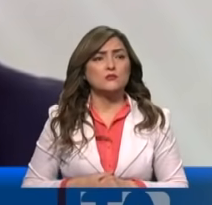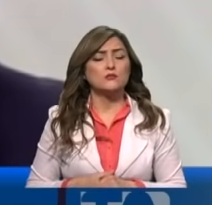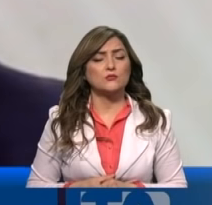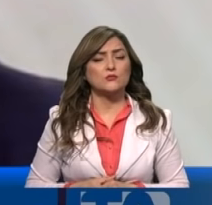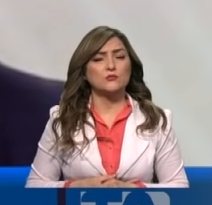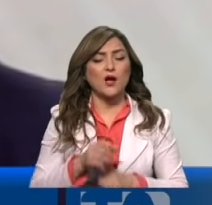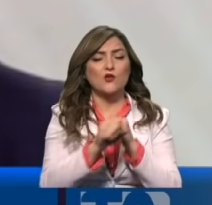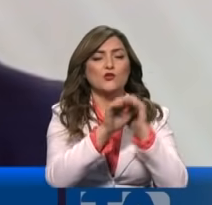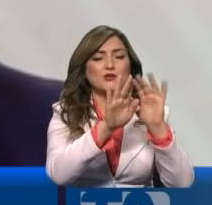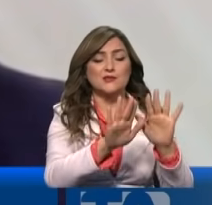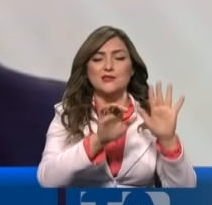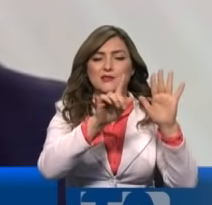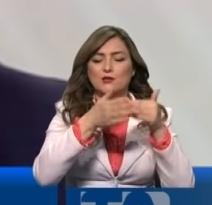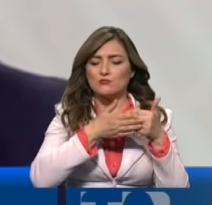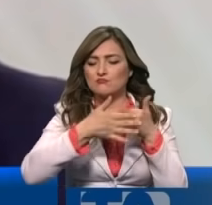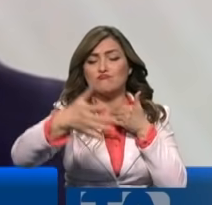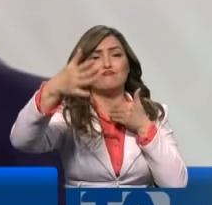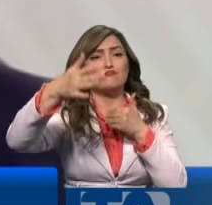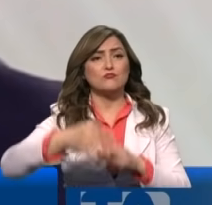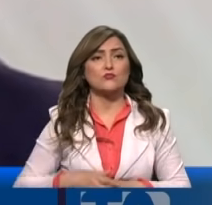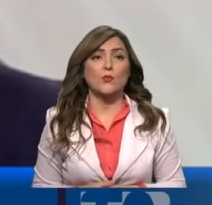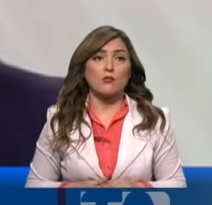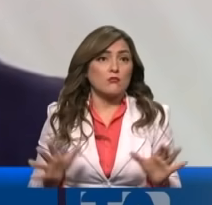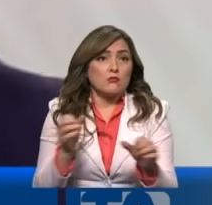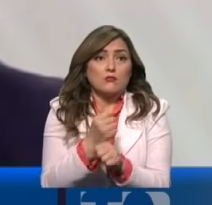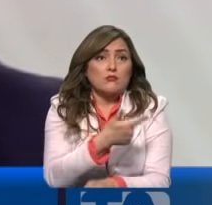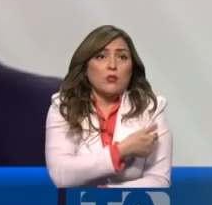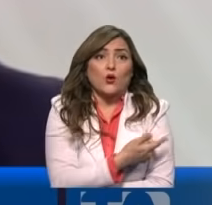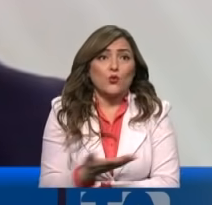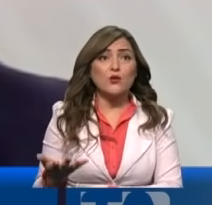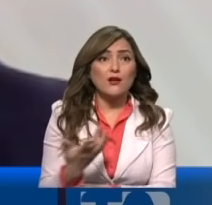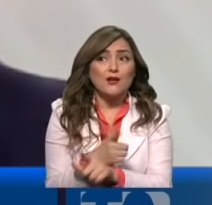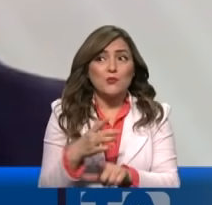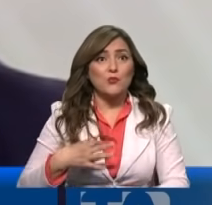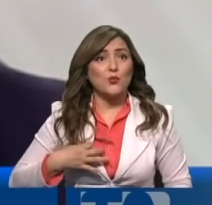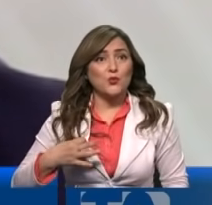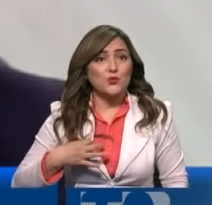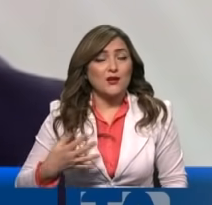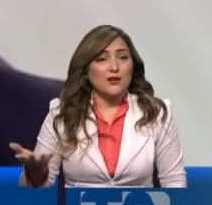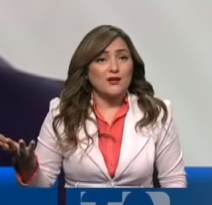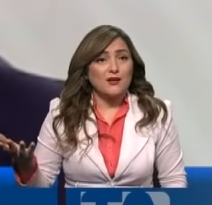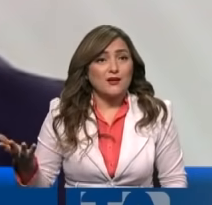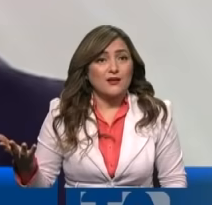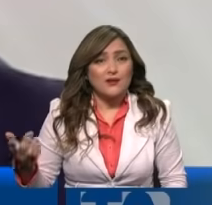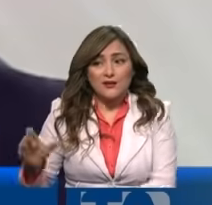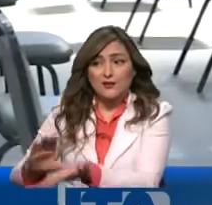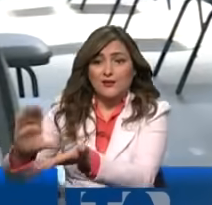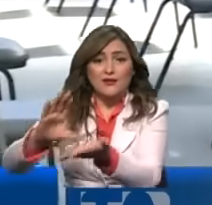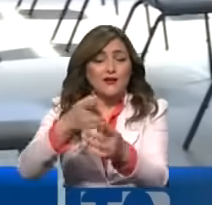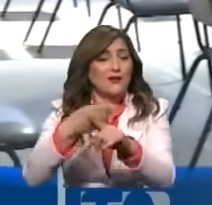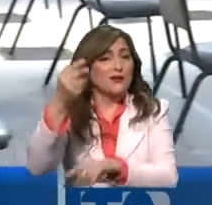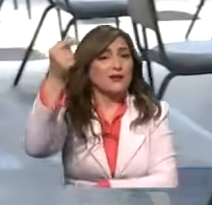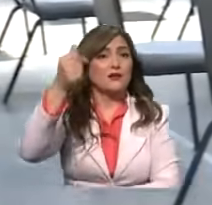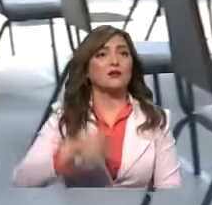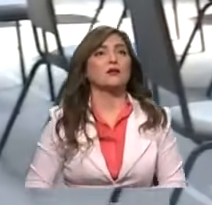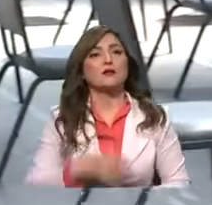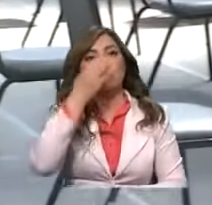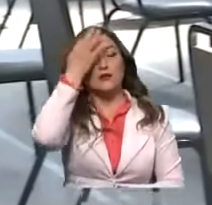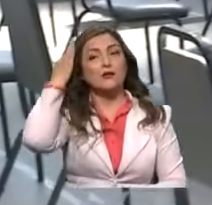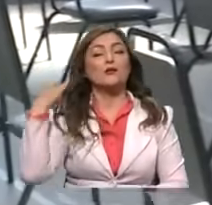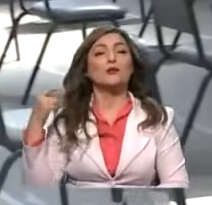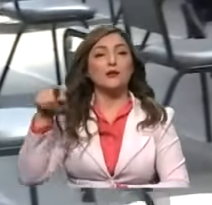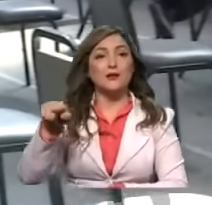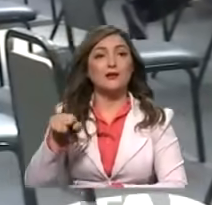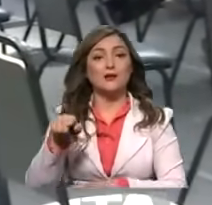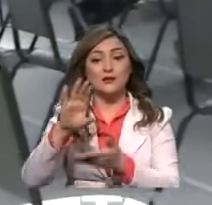que es 16 años en adelante, lo puedan hacer de manera voluntaria y lo puedan hacer de manera inmediata. Este es el centro dispuesto por